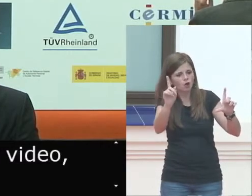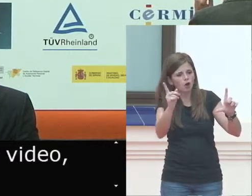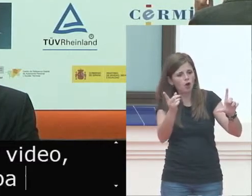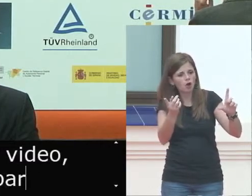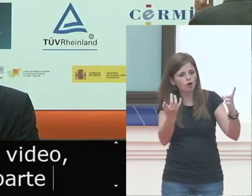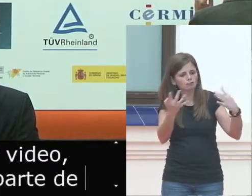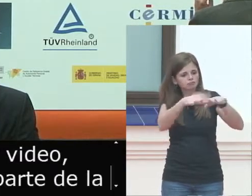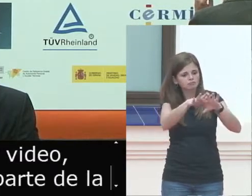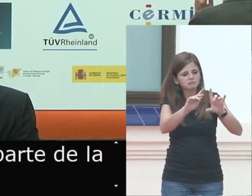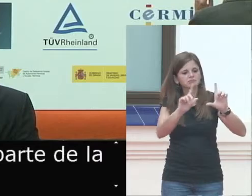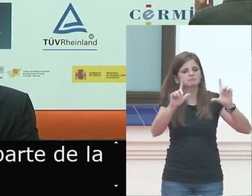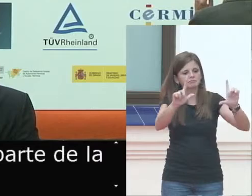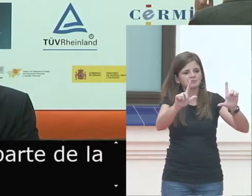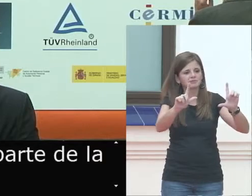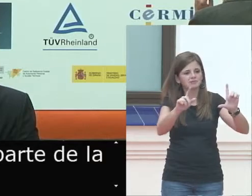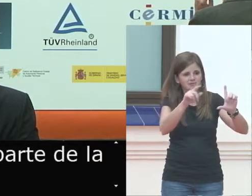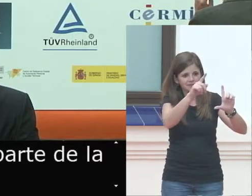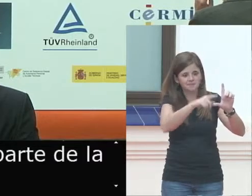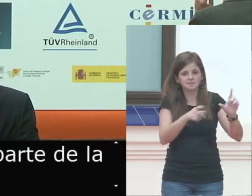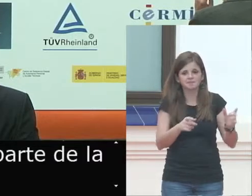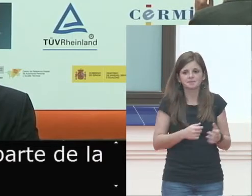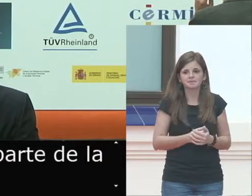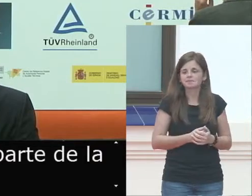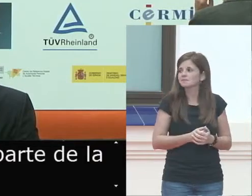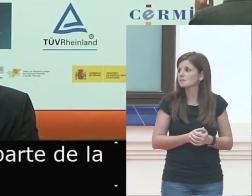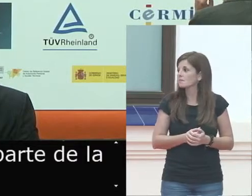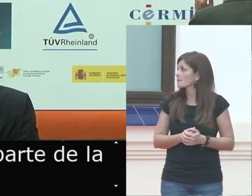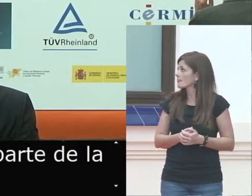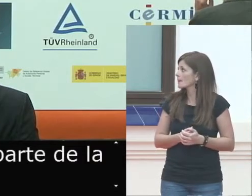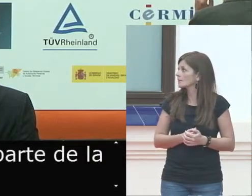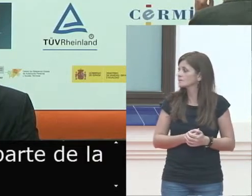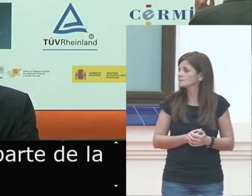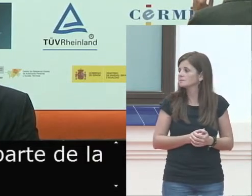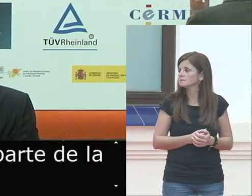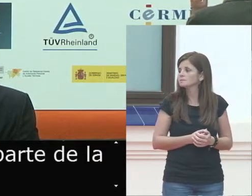un marco aparece aquí y hay un vídeo, vamos.